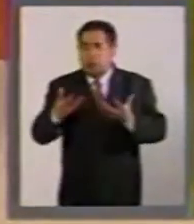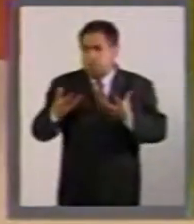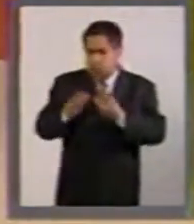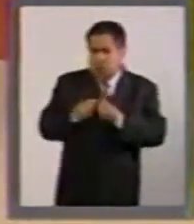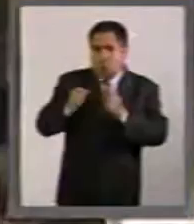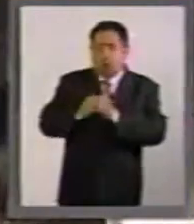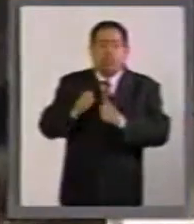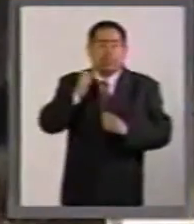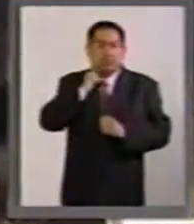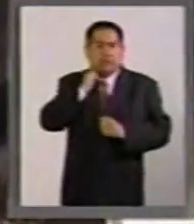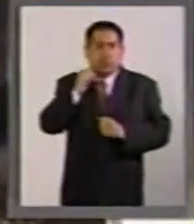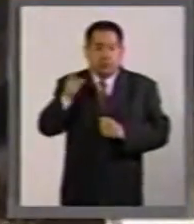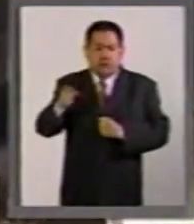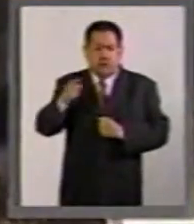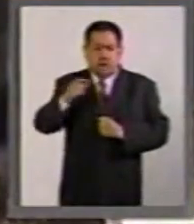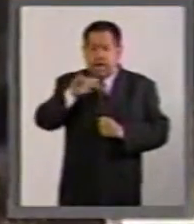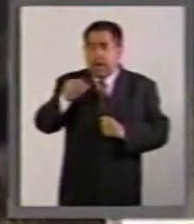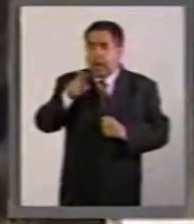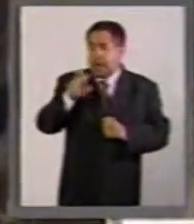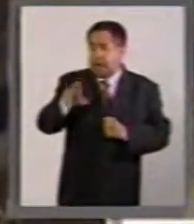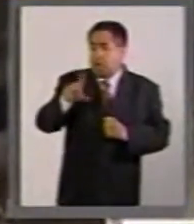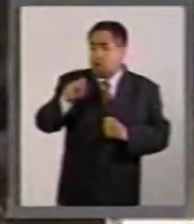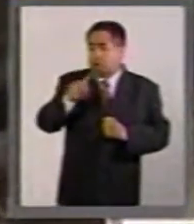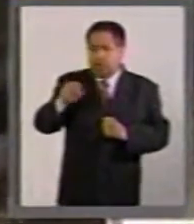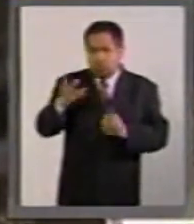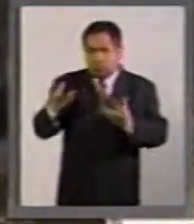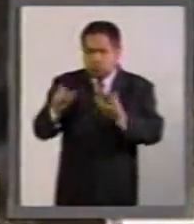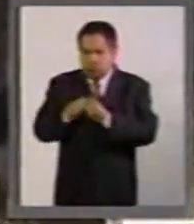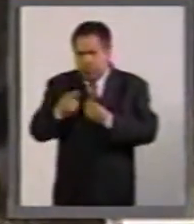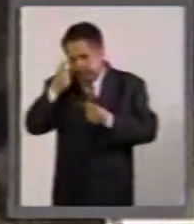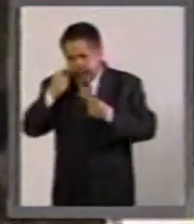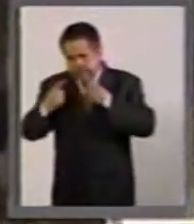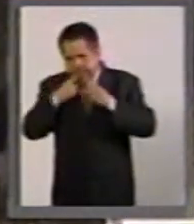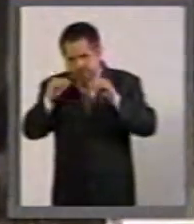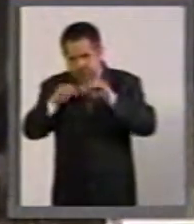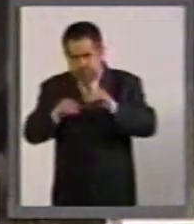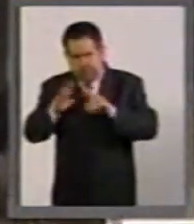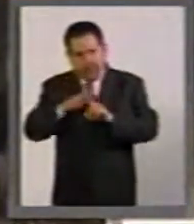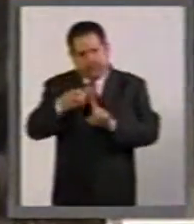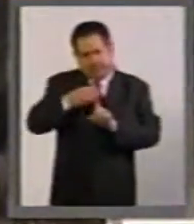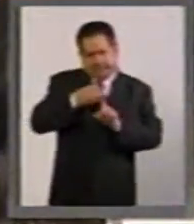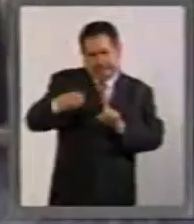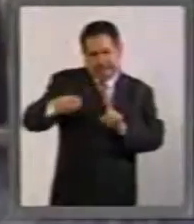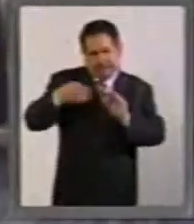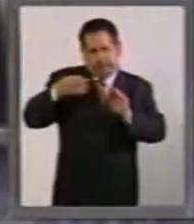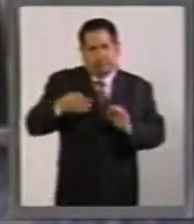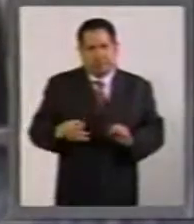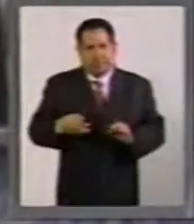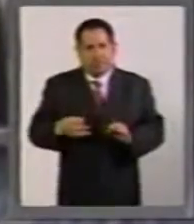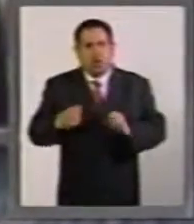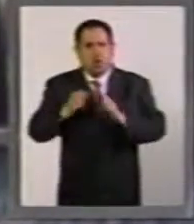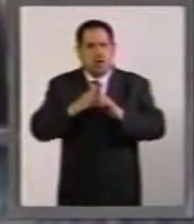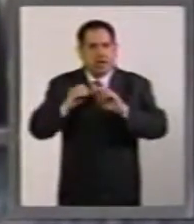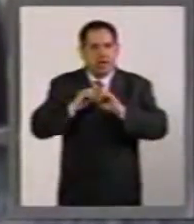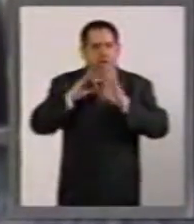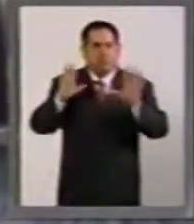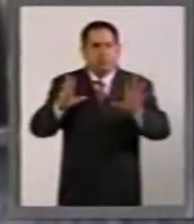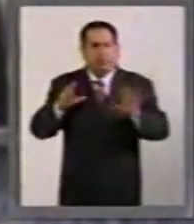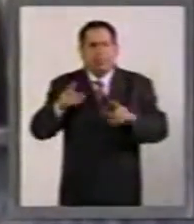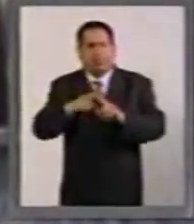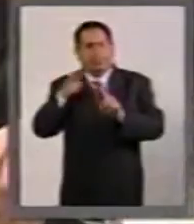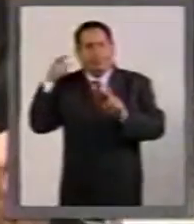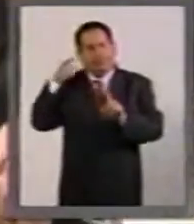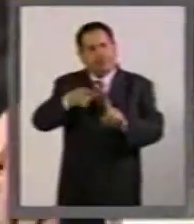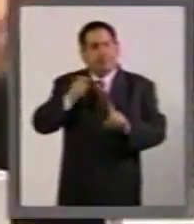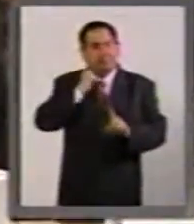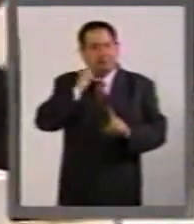el senador Javier Lozano para que se haga una redacción coherente en torno a las facultades